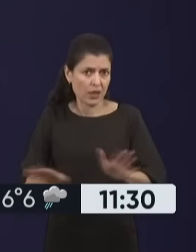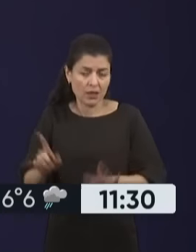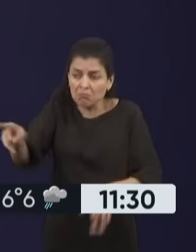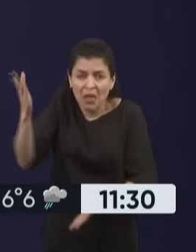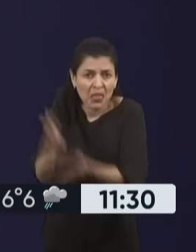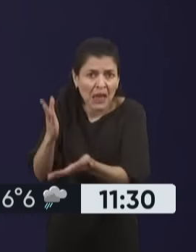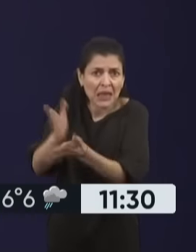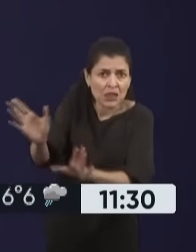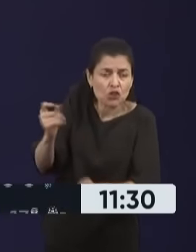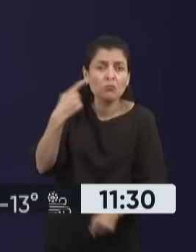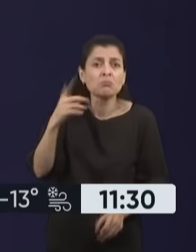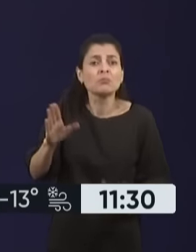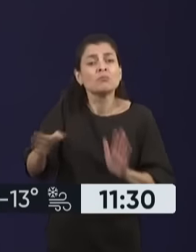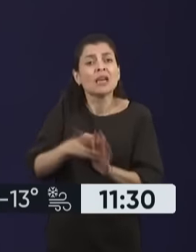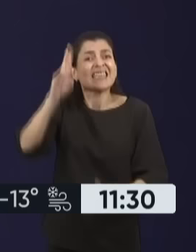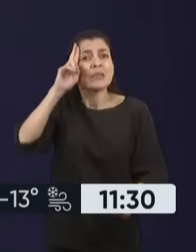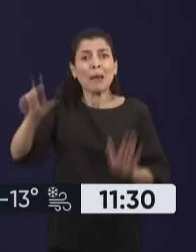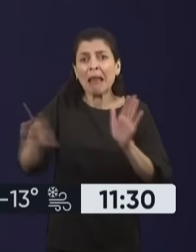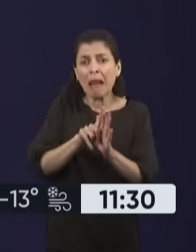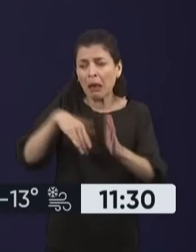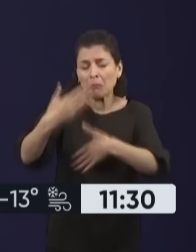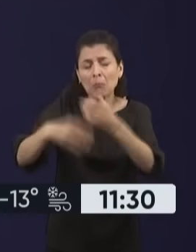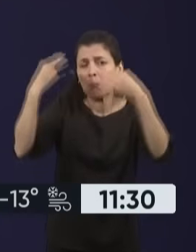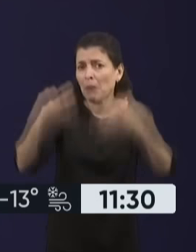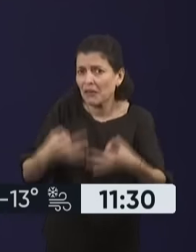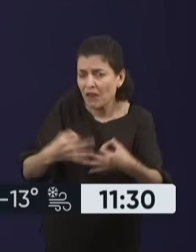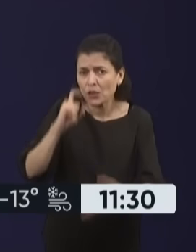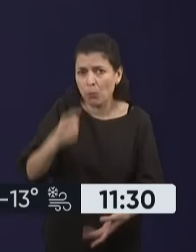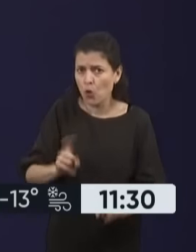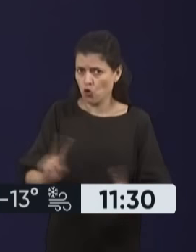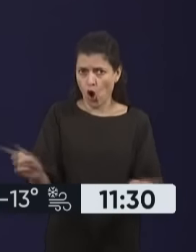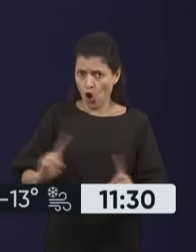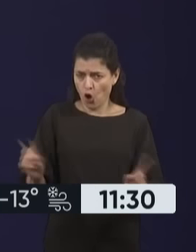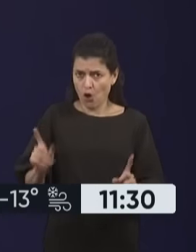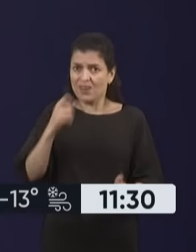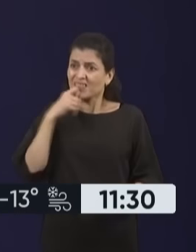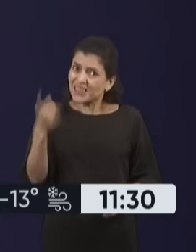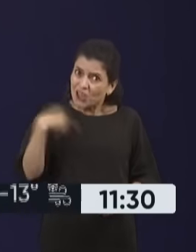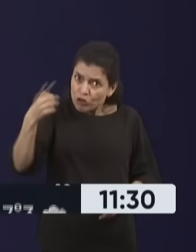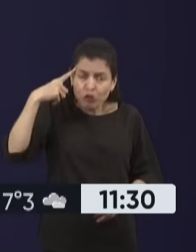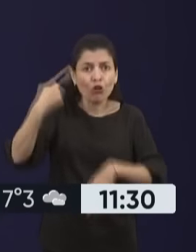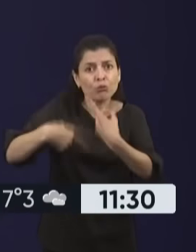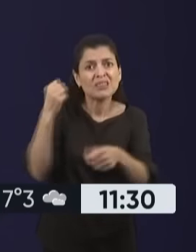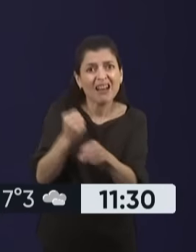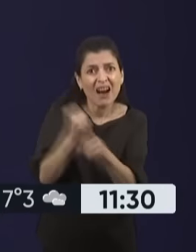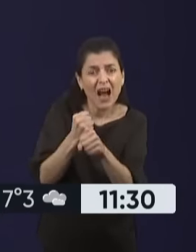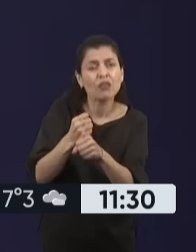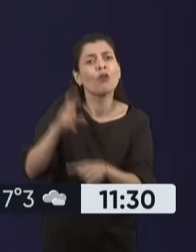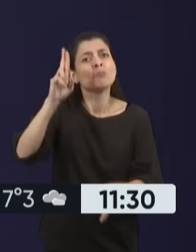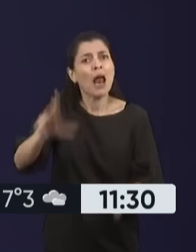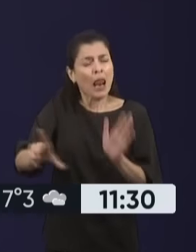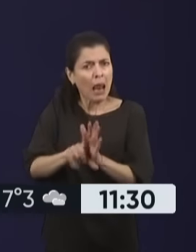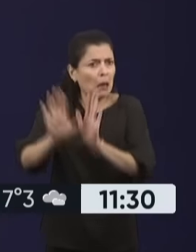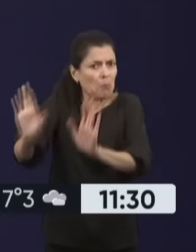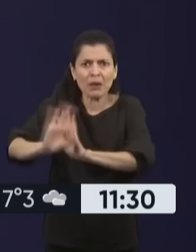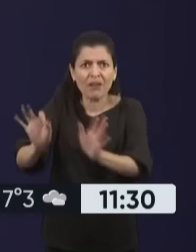paro dentro de la ley todo fuera de la ley nada lo que sea dentro de la ley estamos conformes de que haí ocurra lo que no ocurra fuera